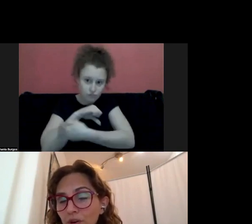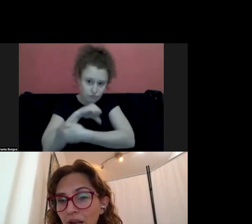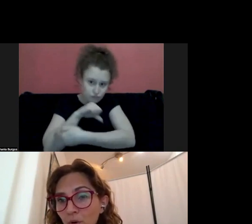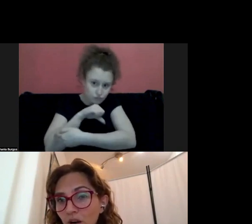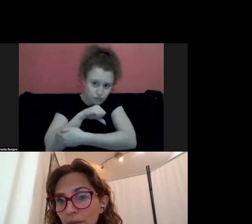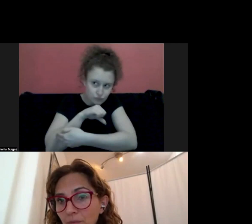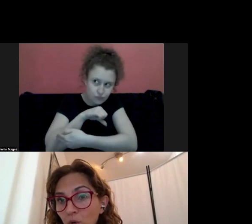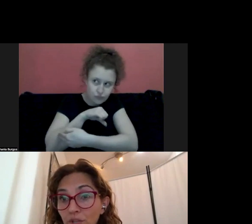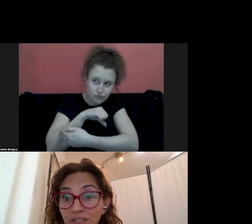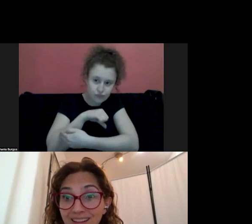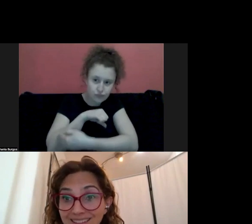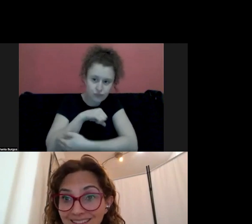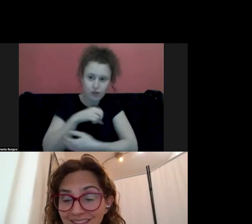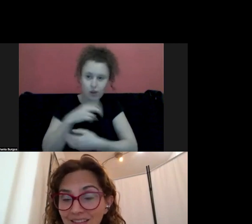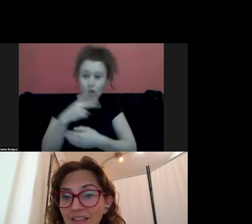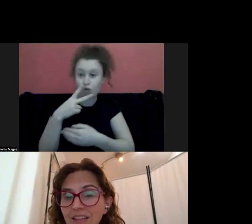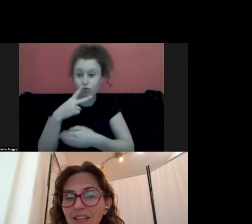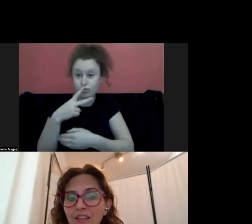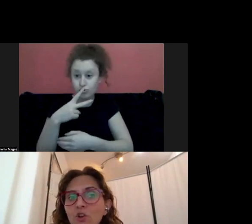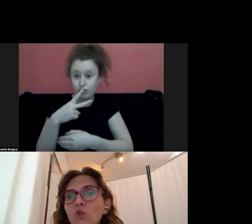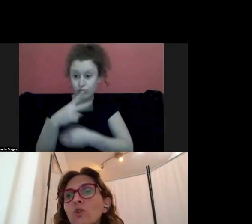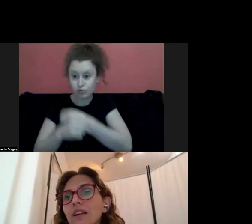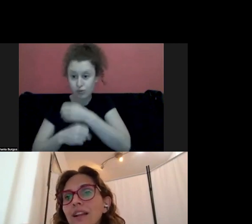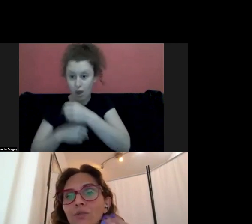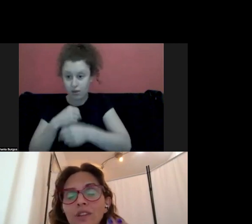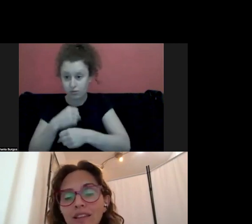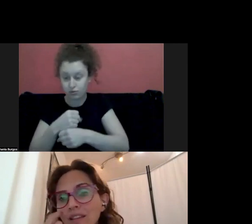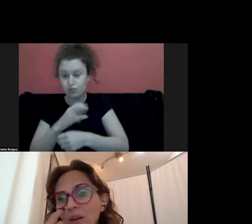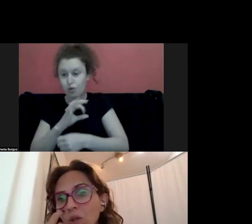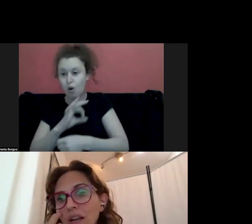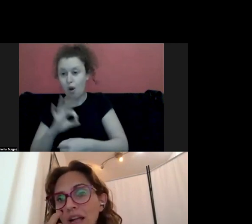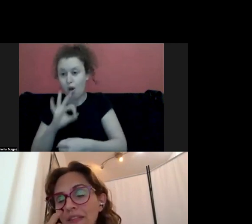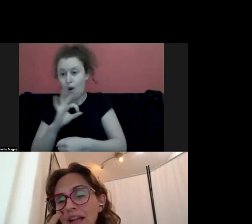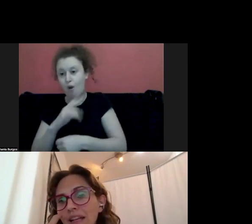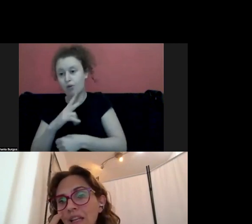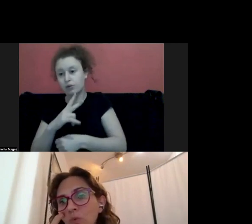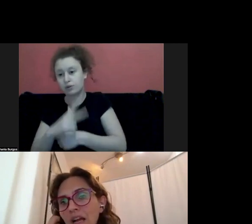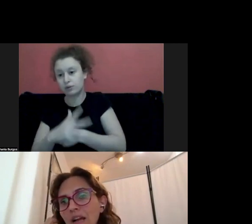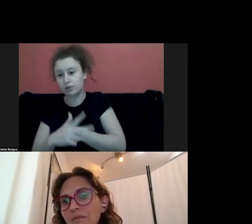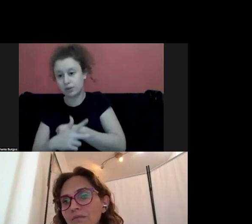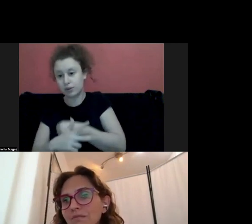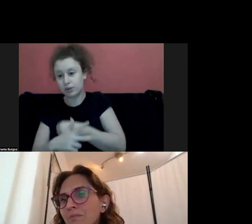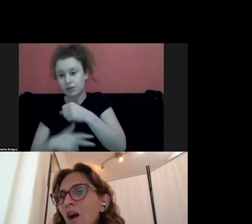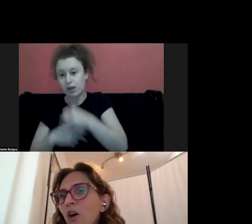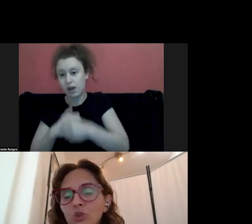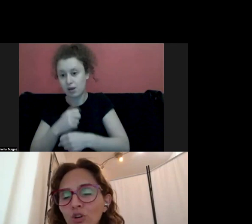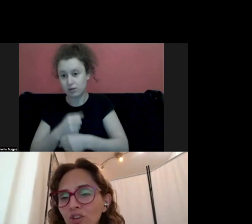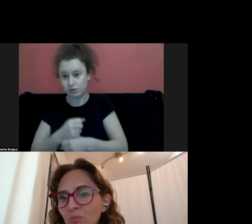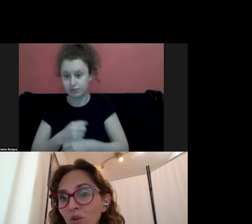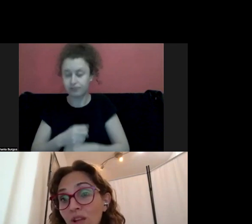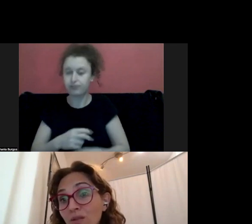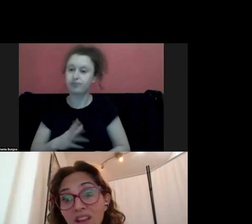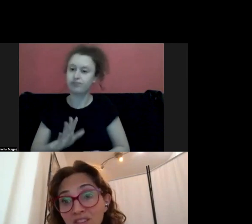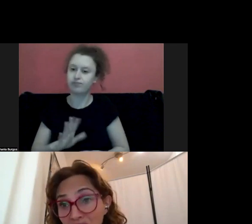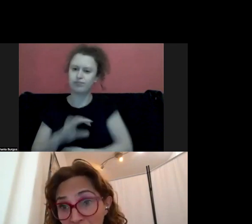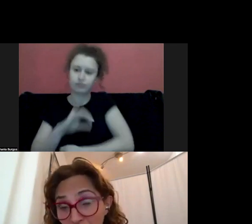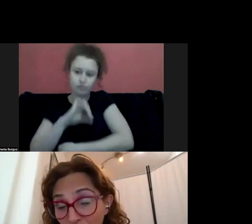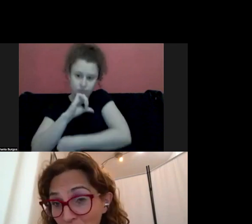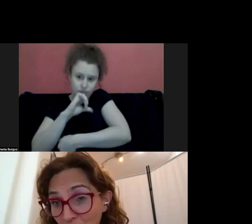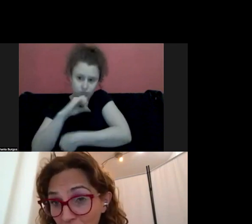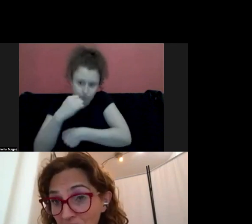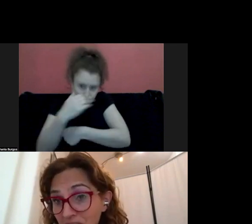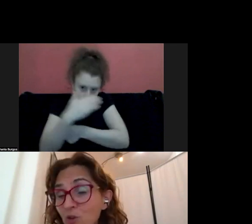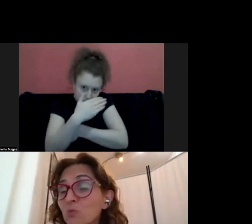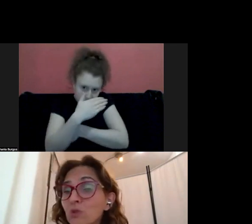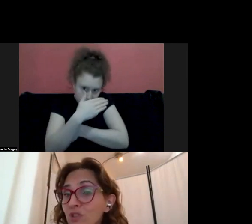un biberón en la boca o de 3? ¿Qué ocurre? Que el desarrollo de la criatura va a otro ritmo y ese niño